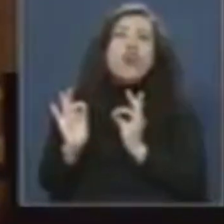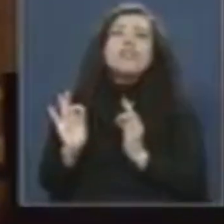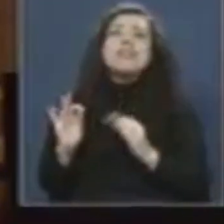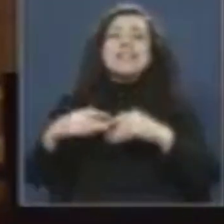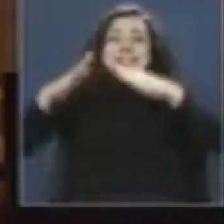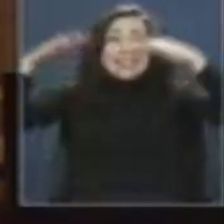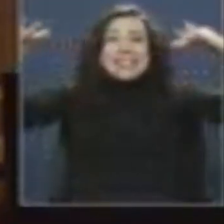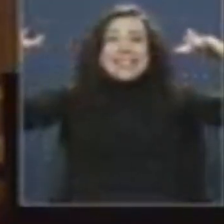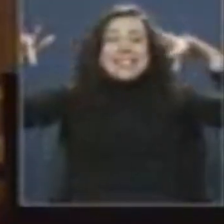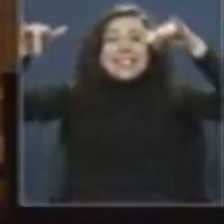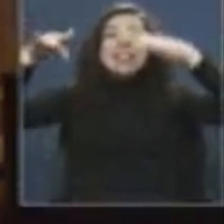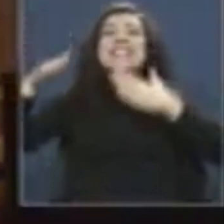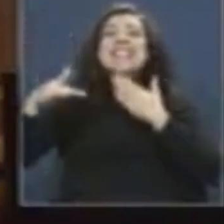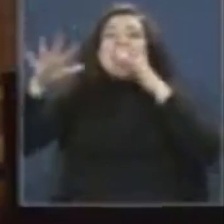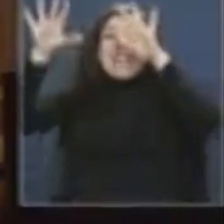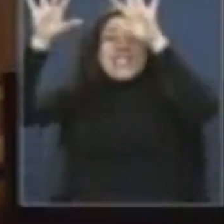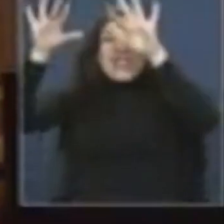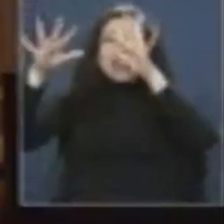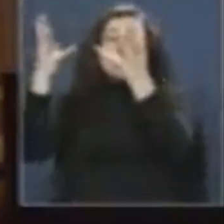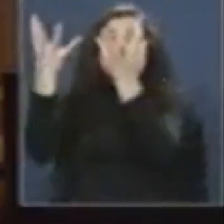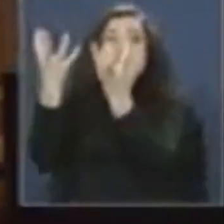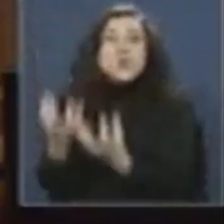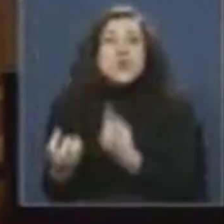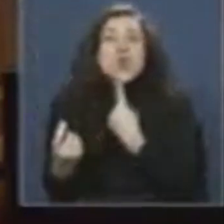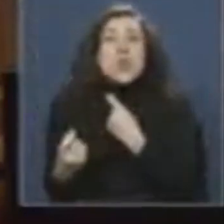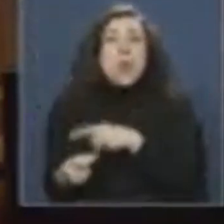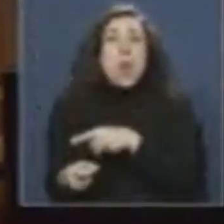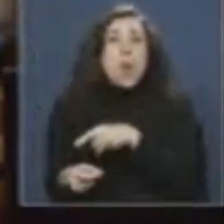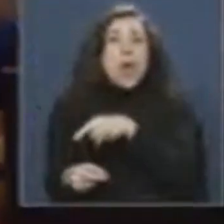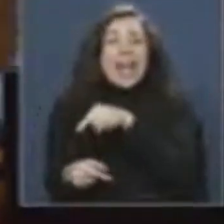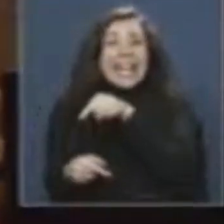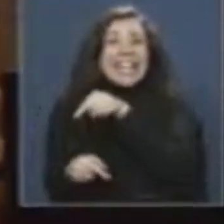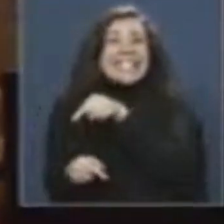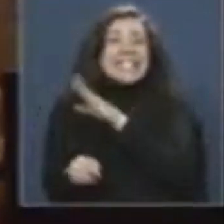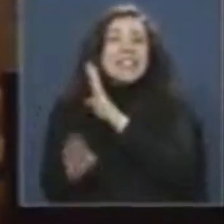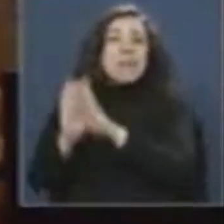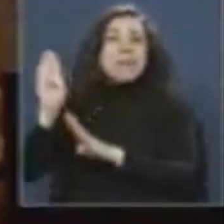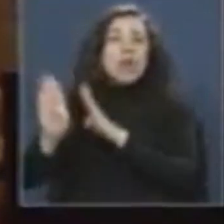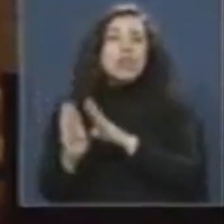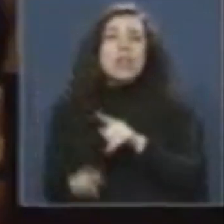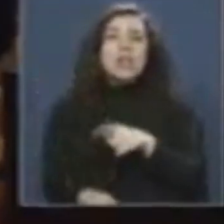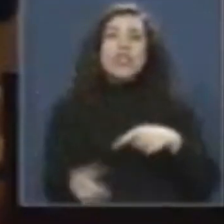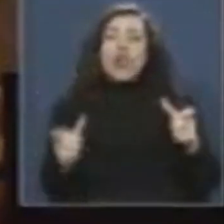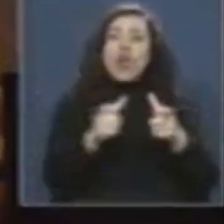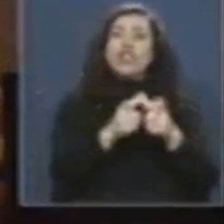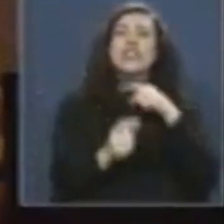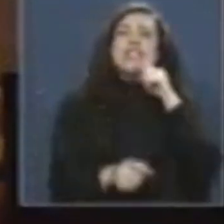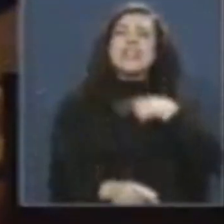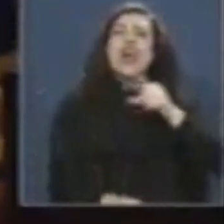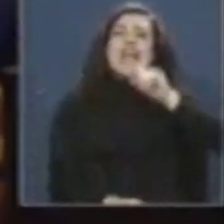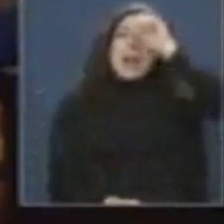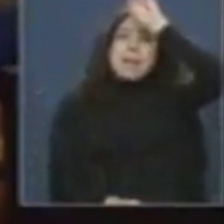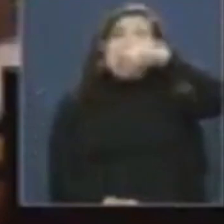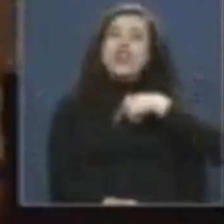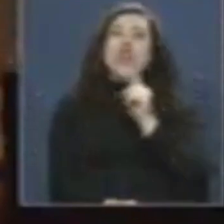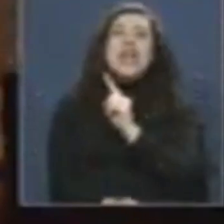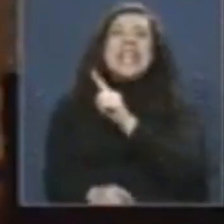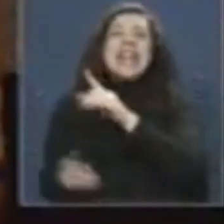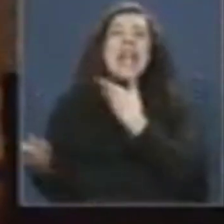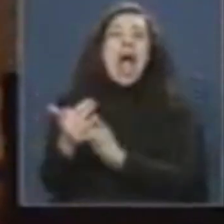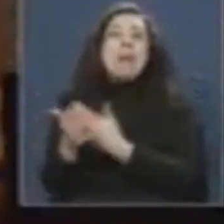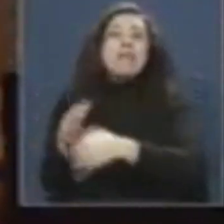tanto, sí, cuando el presidente del Consejo Minero decía lo que pasa es que estos señores no quieren minería. No, no queremos minería en los